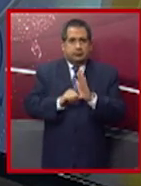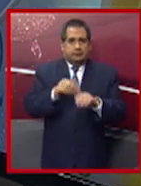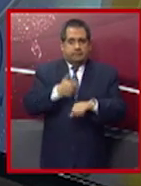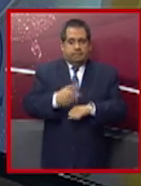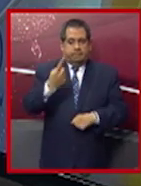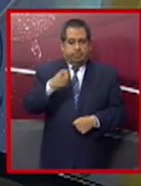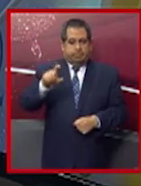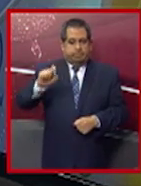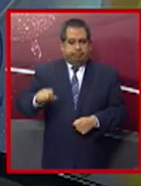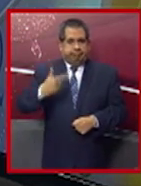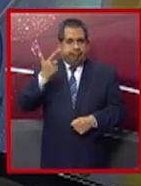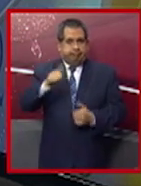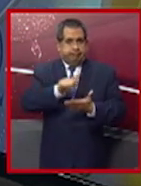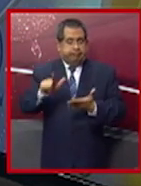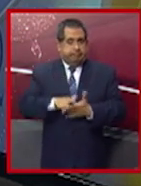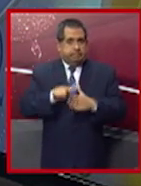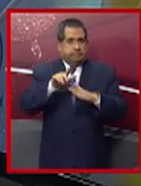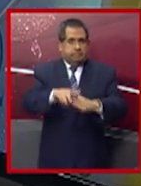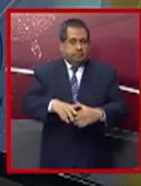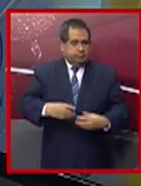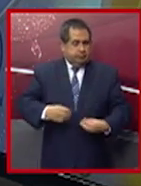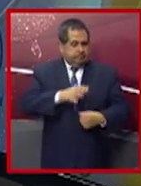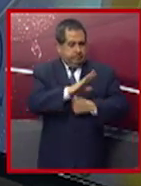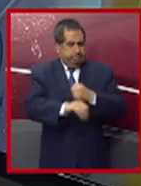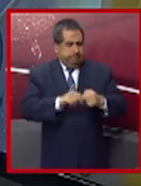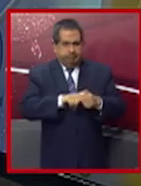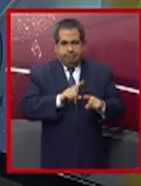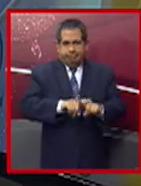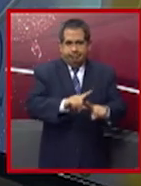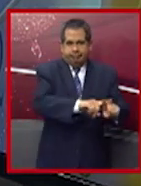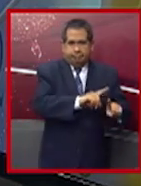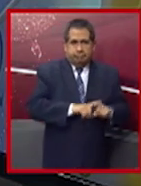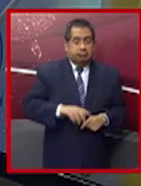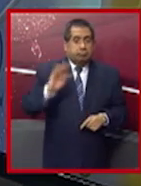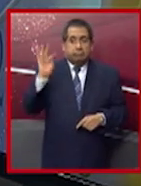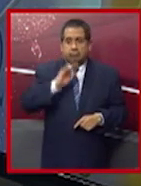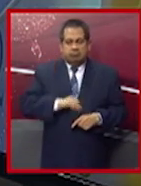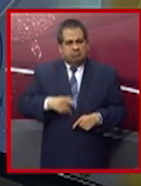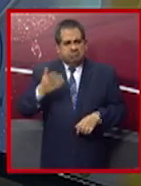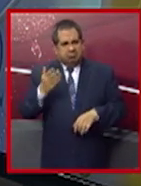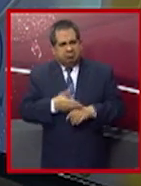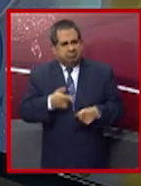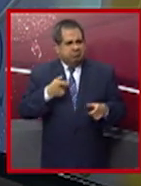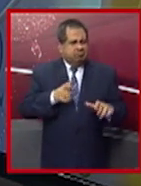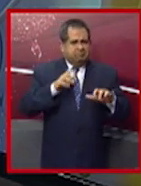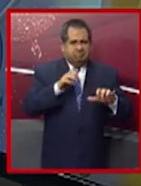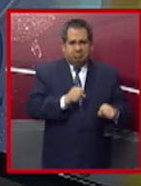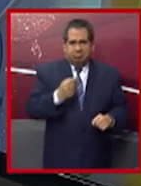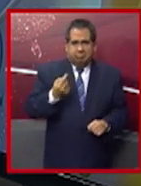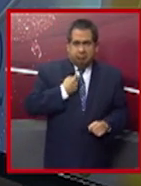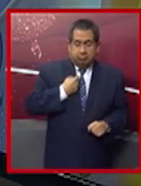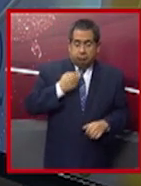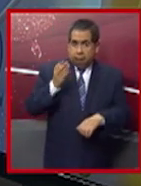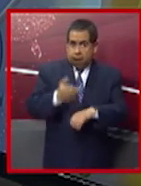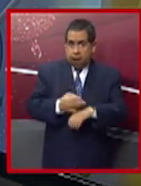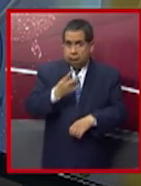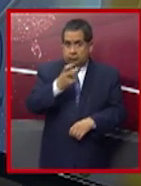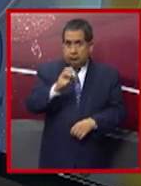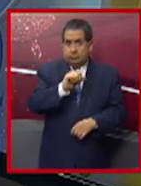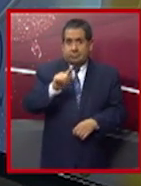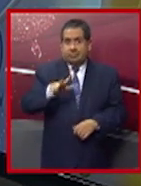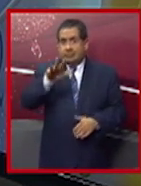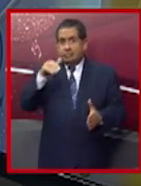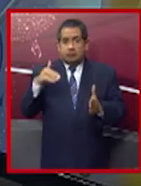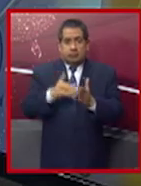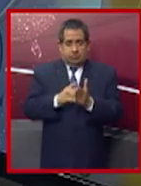artículo 127 de la Ley General de Vida Silvestre para incrementar las sanciones a la cacería ilegal por el equivalente de 200 a